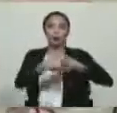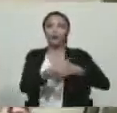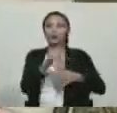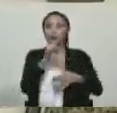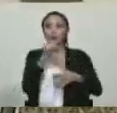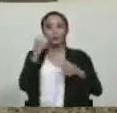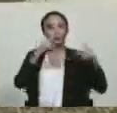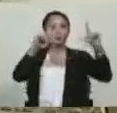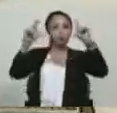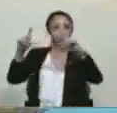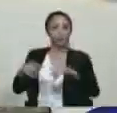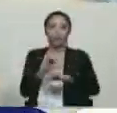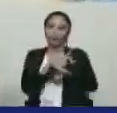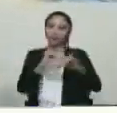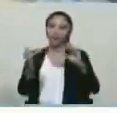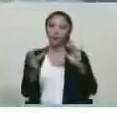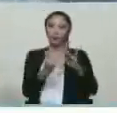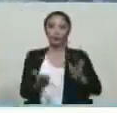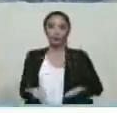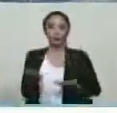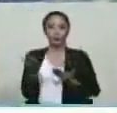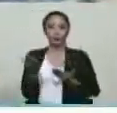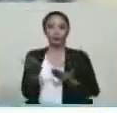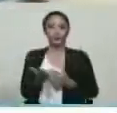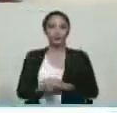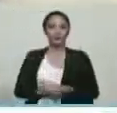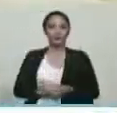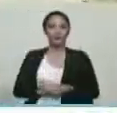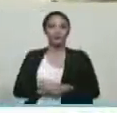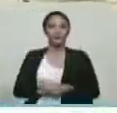estas imágenes despedimos esta transmisión.